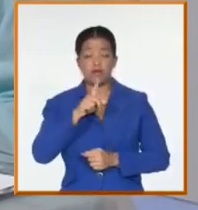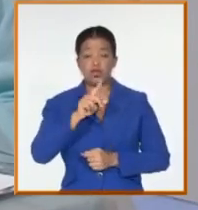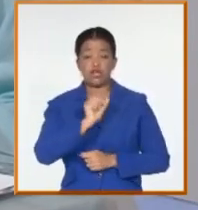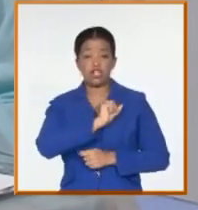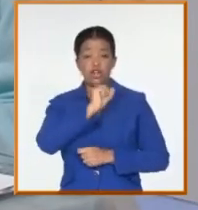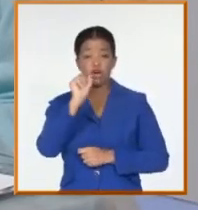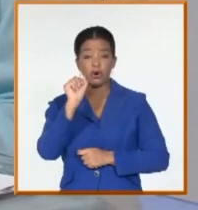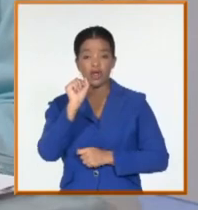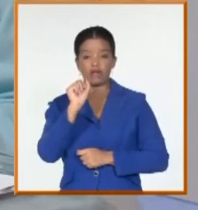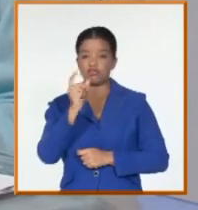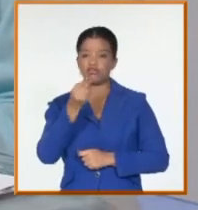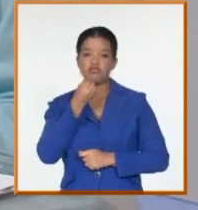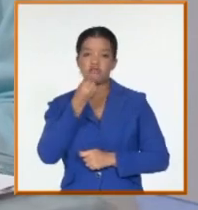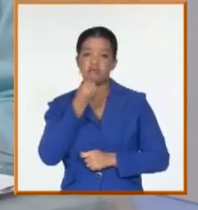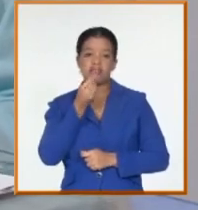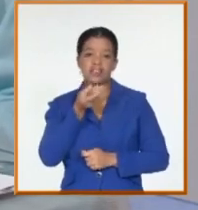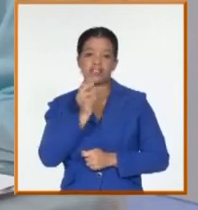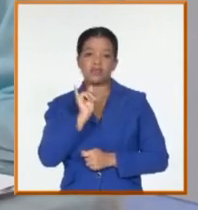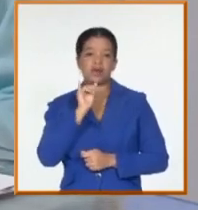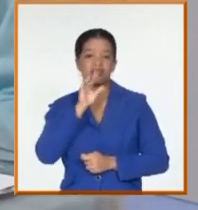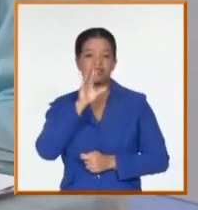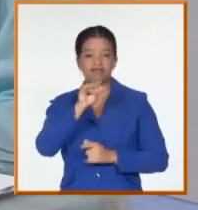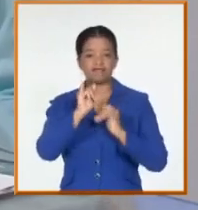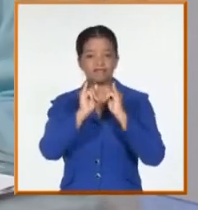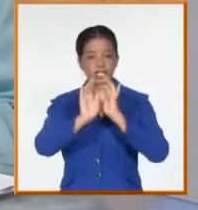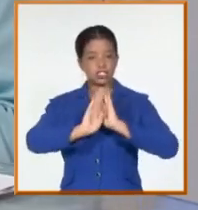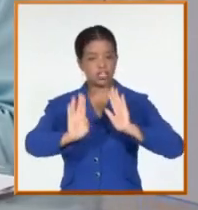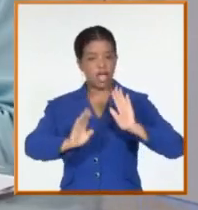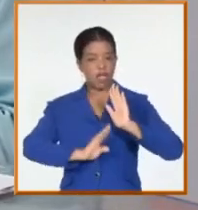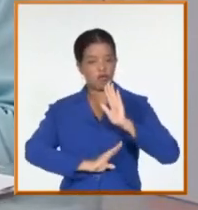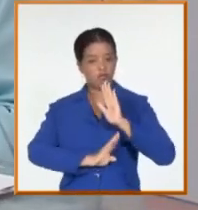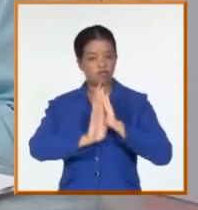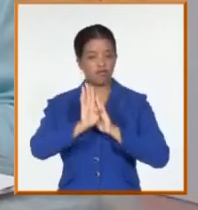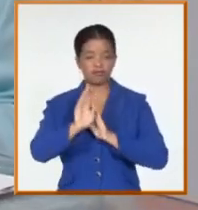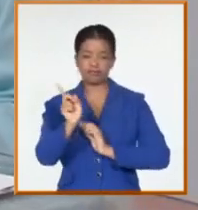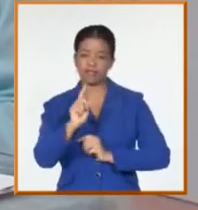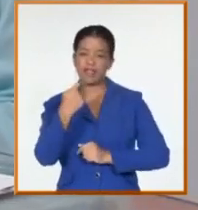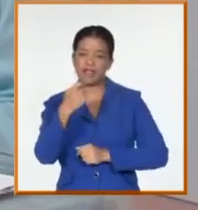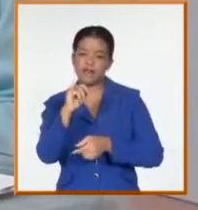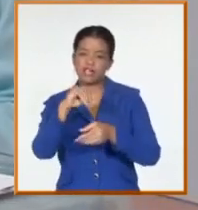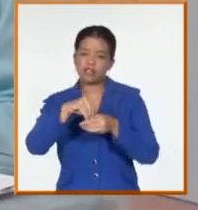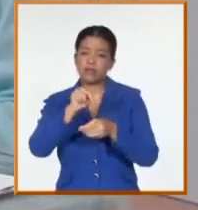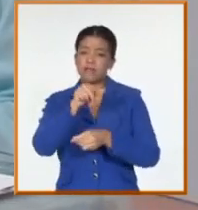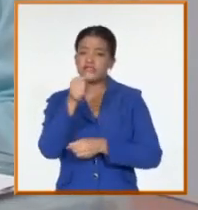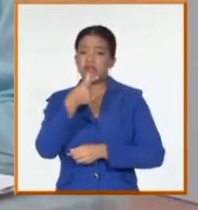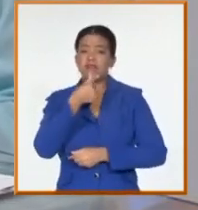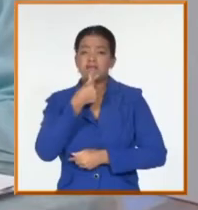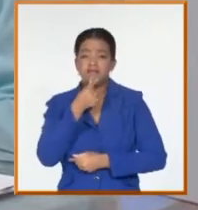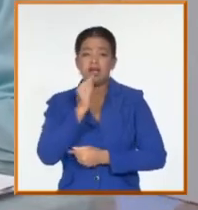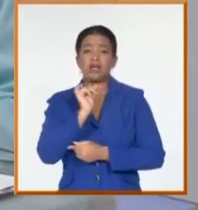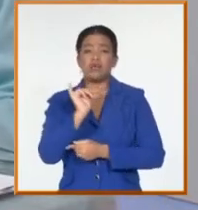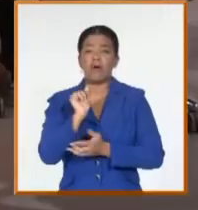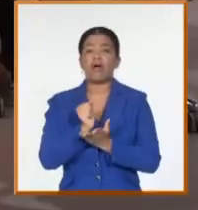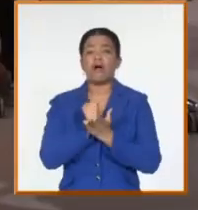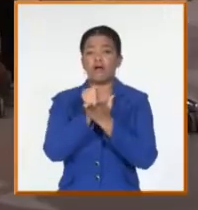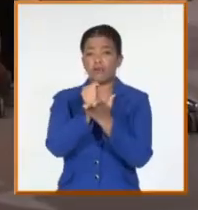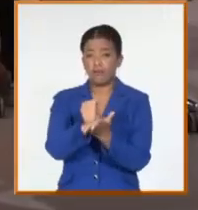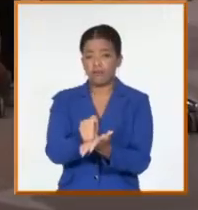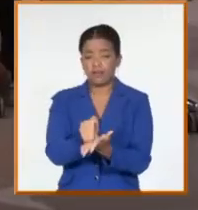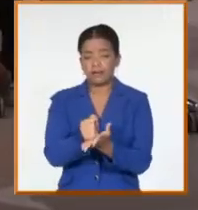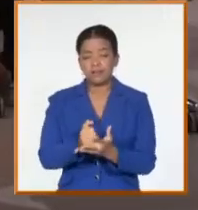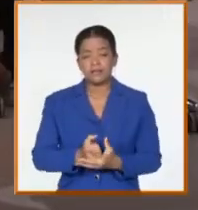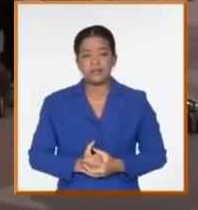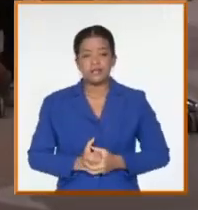No podemos decir que hemos avanzado en temas de la bancarización por lo menos en nuestro organismo un organismo que tiene como ustedes señalaba